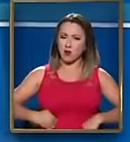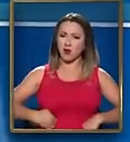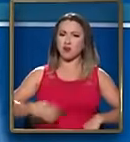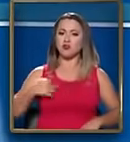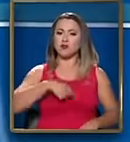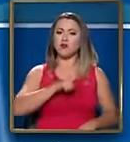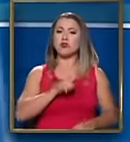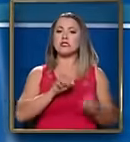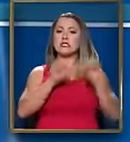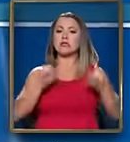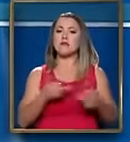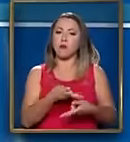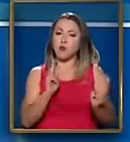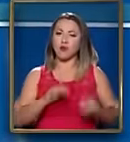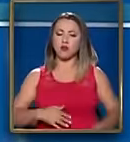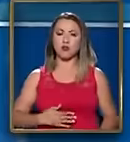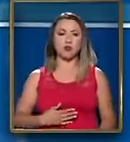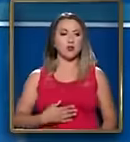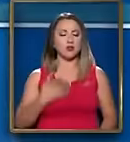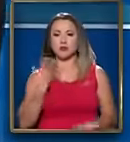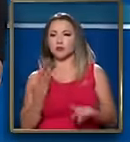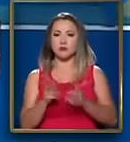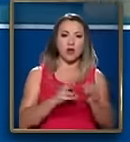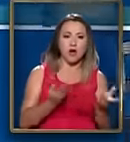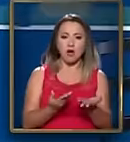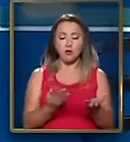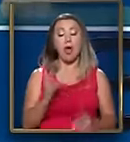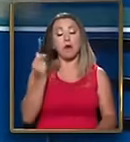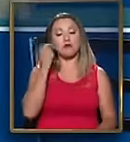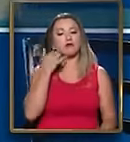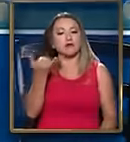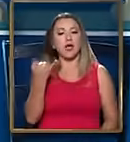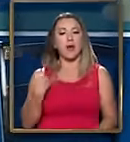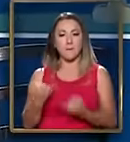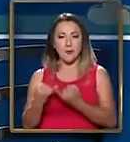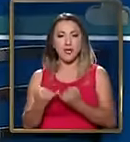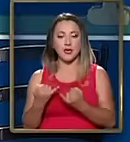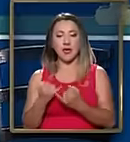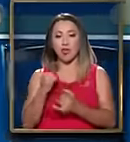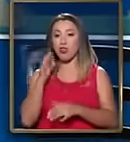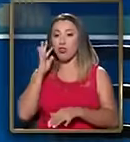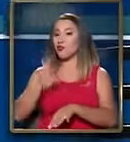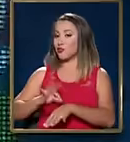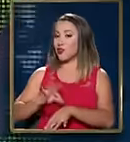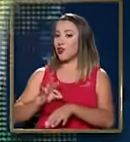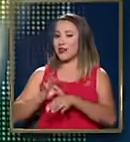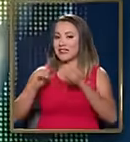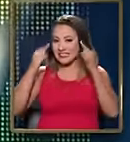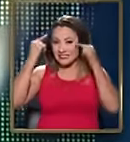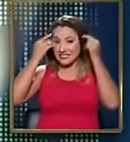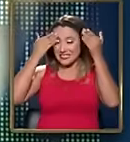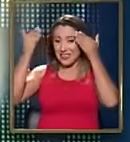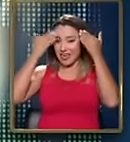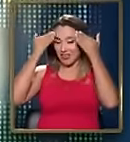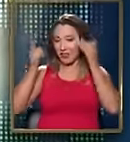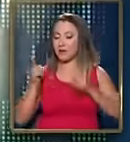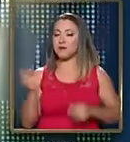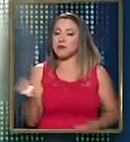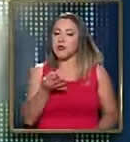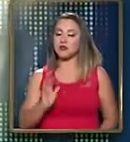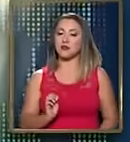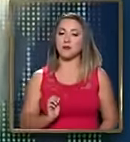en el sistema público... Dije, ¿qué hago? Entonces ahí se me ocurrió llamar a una amiga mía que es doctora y psiquiatra. Me